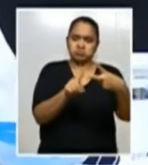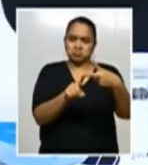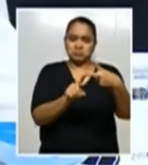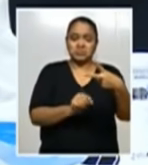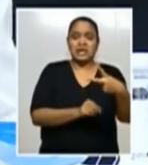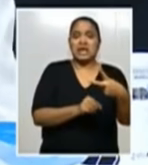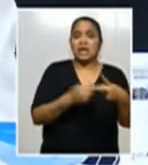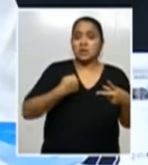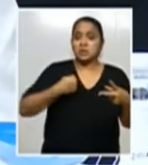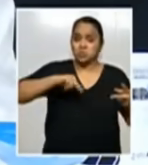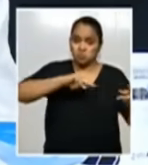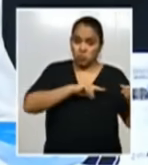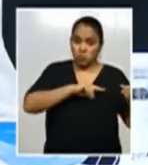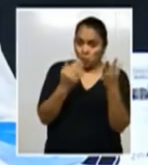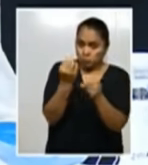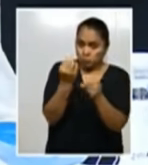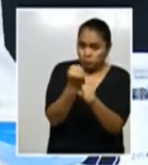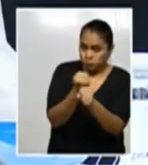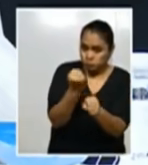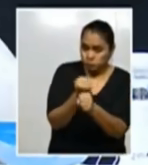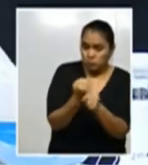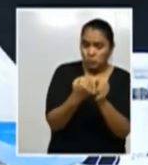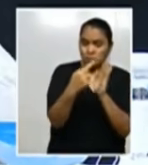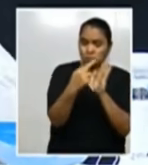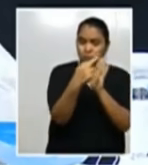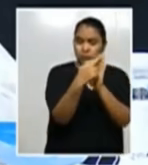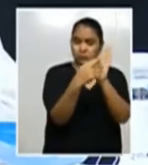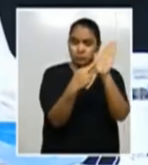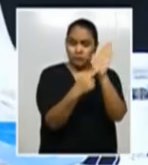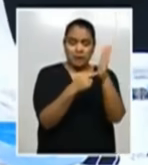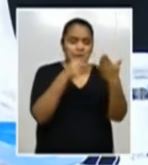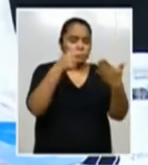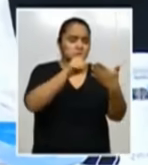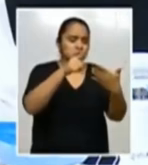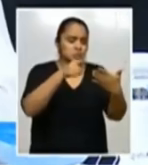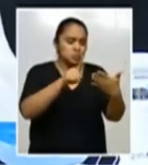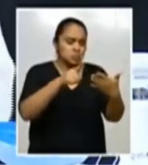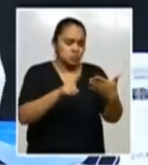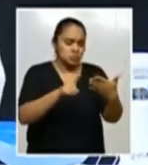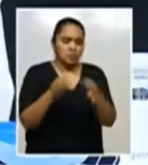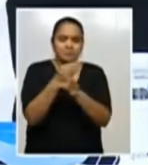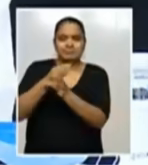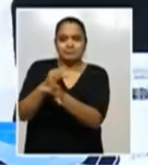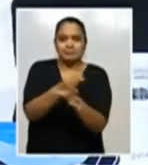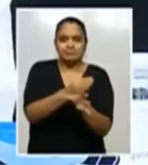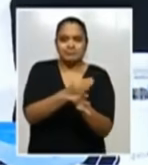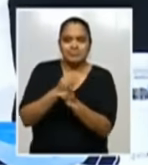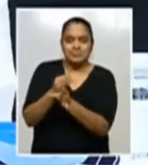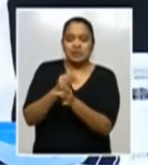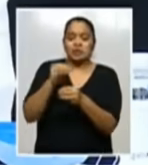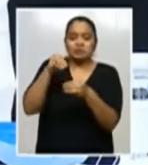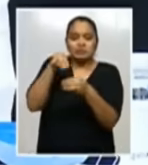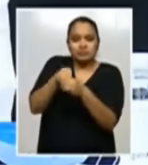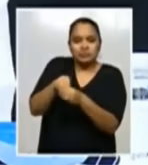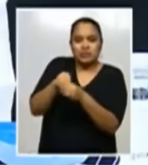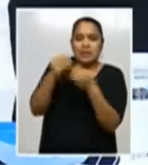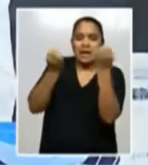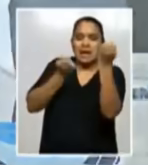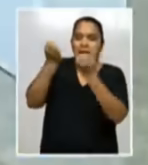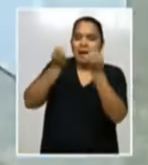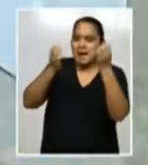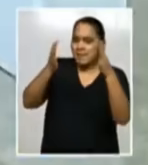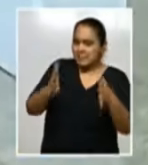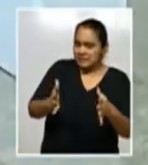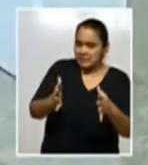estado trabajando en protocolos de bioseguridad que puedan garantizarle de